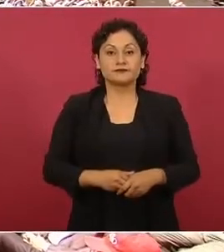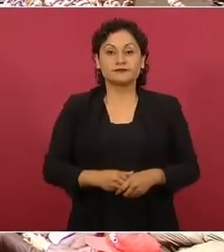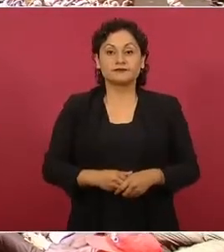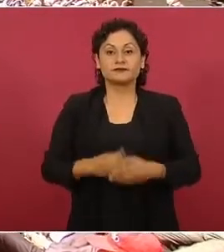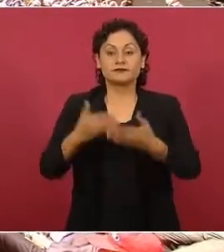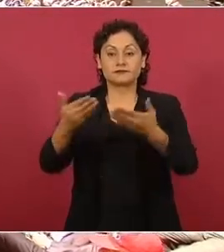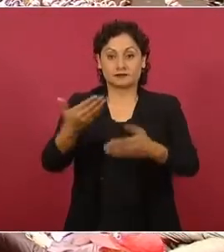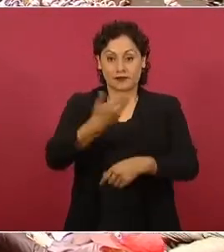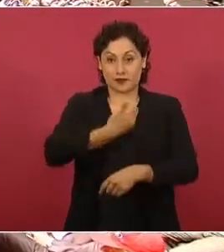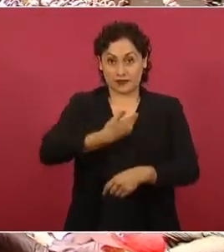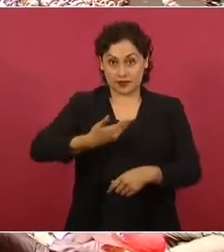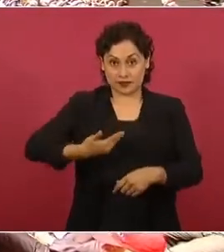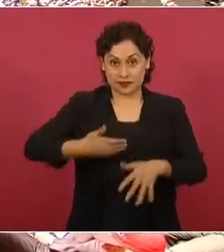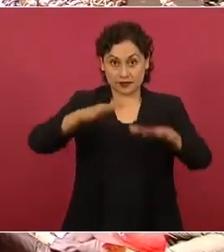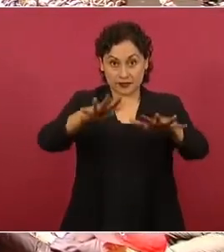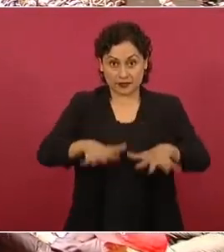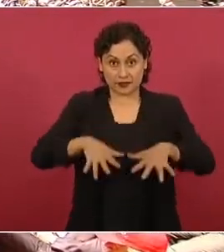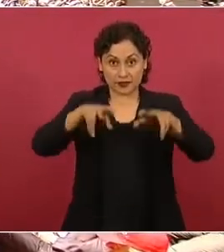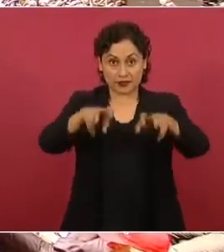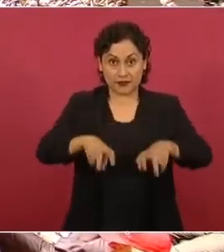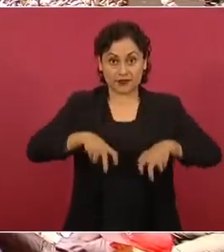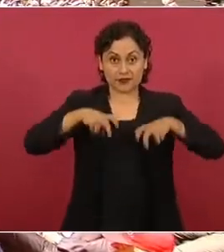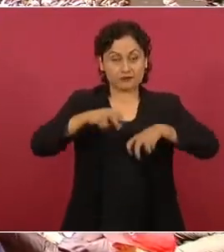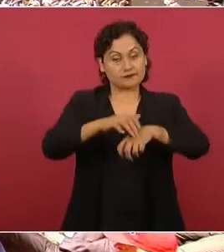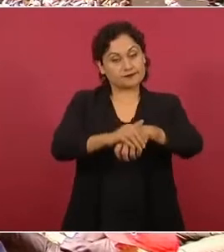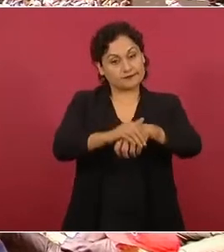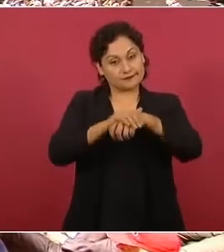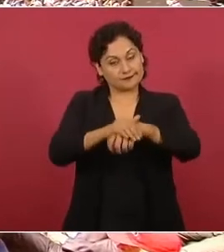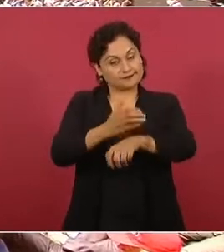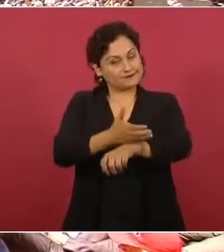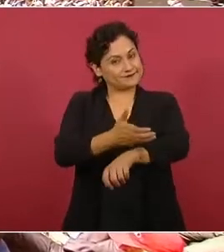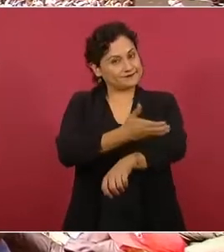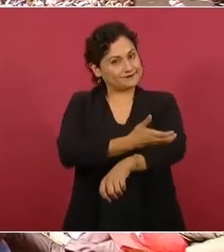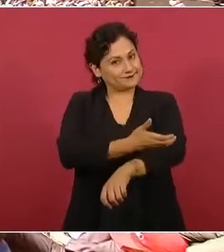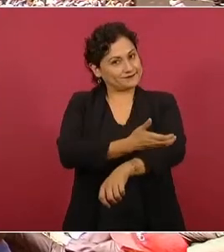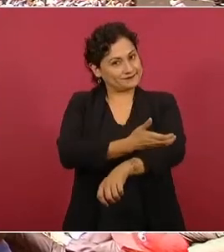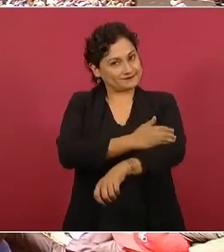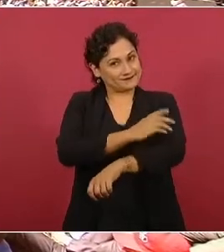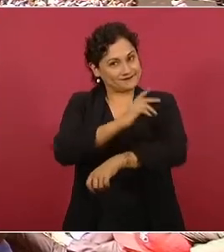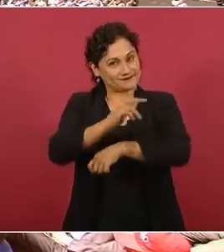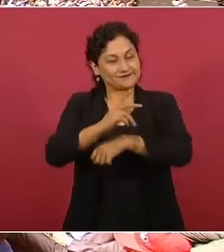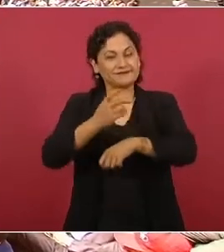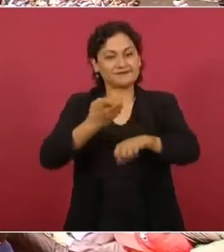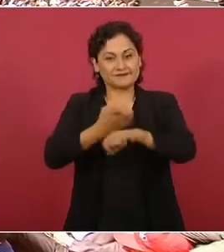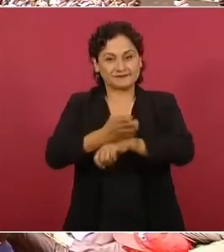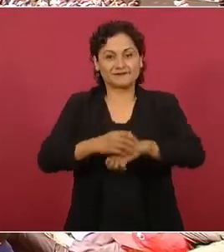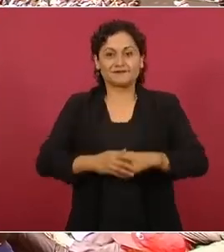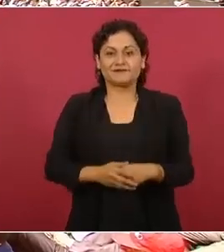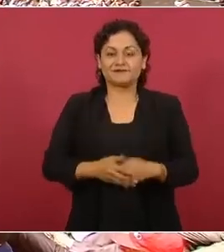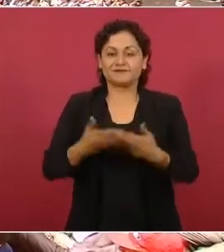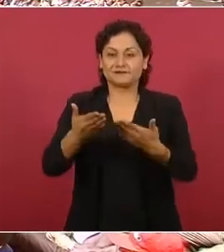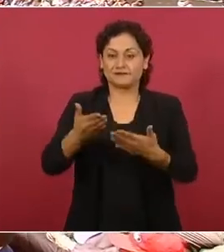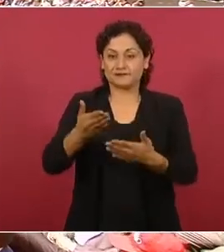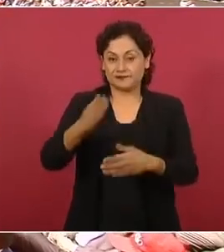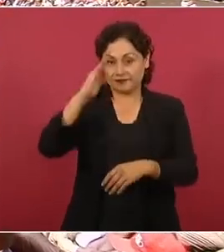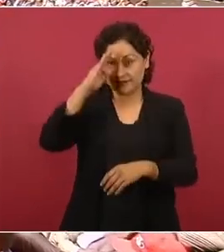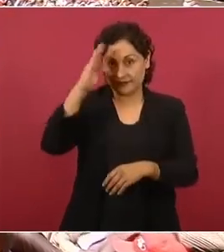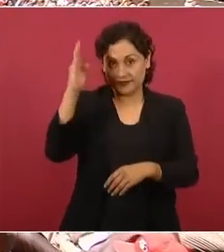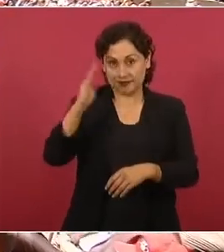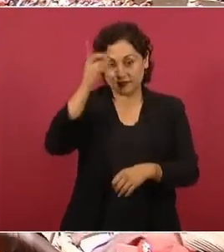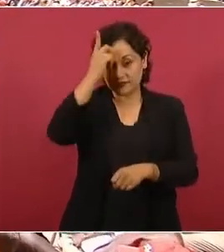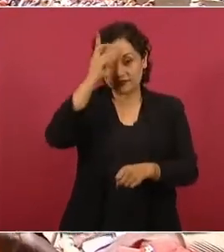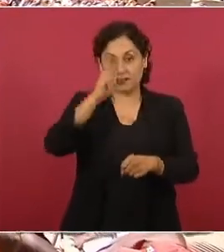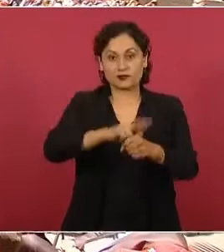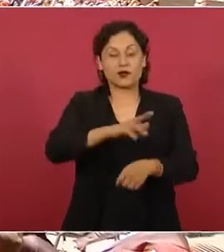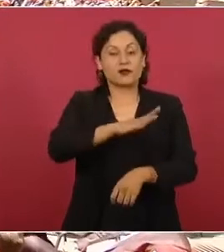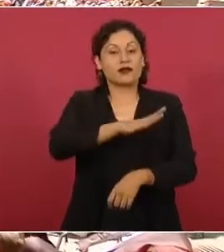de la Asamblea, amigo y paisano, así es, señor director general del Instituto.